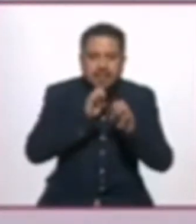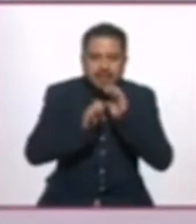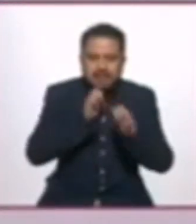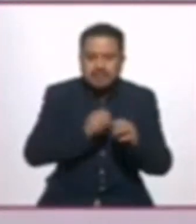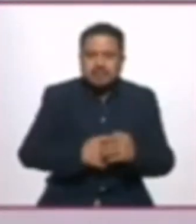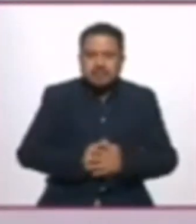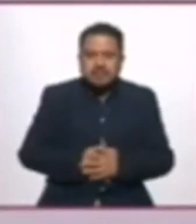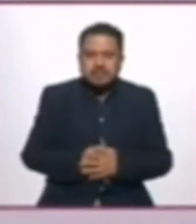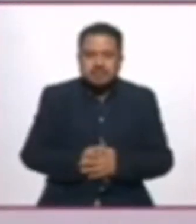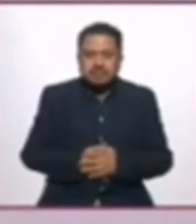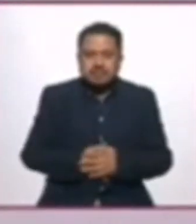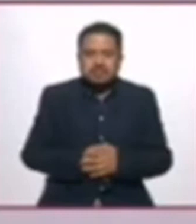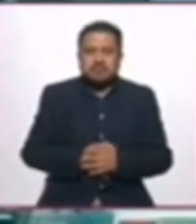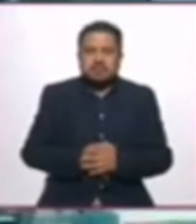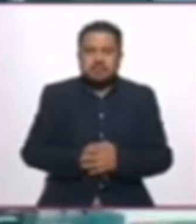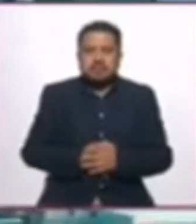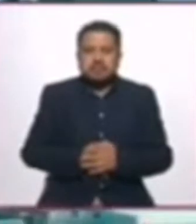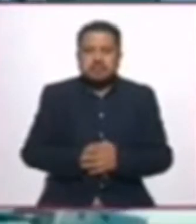Entrevistas.